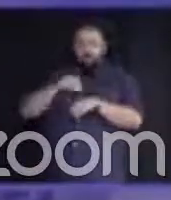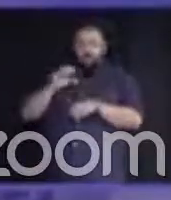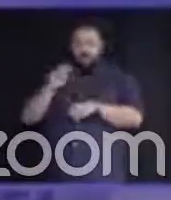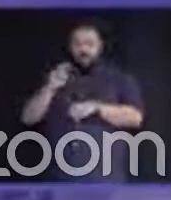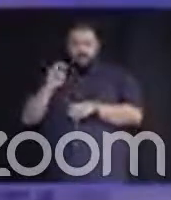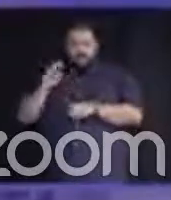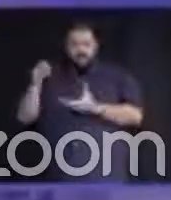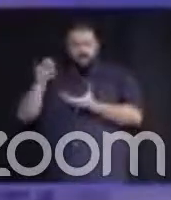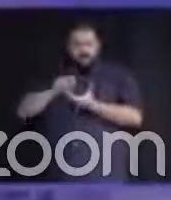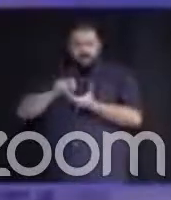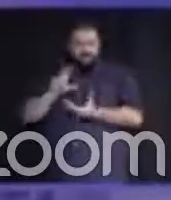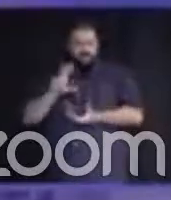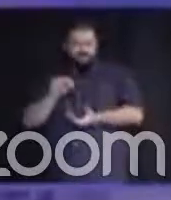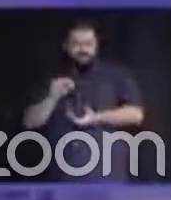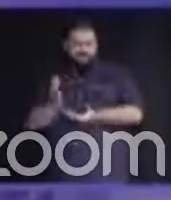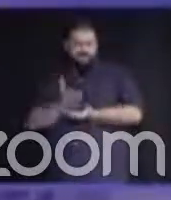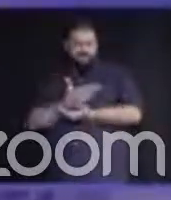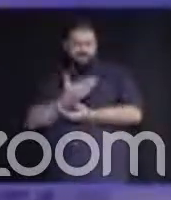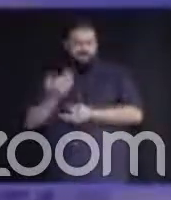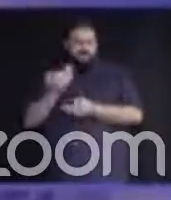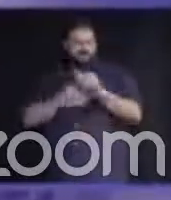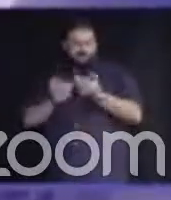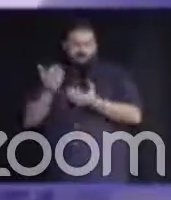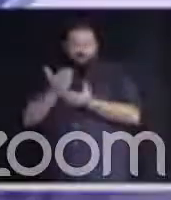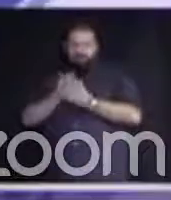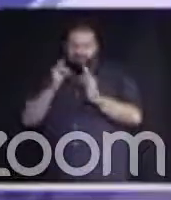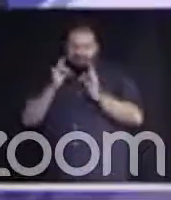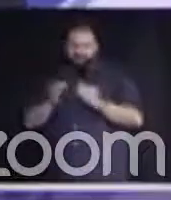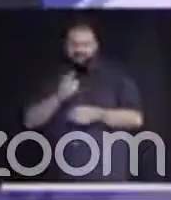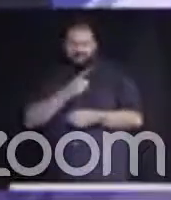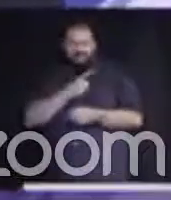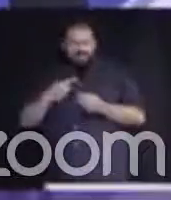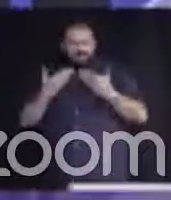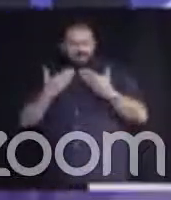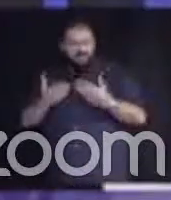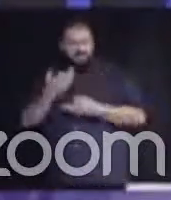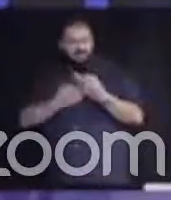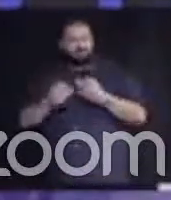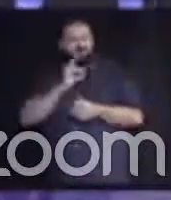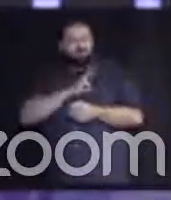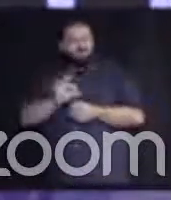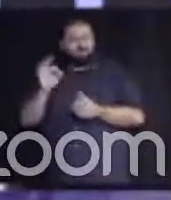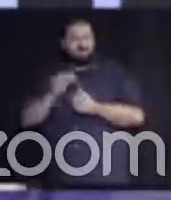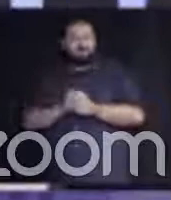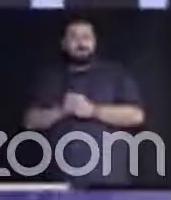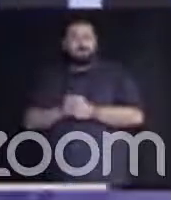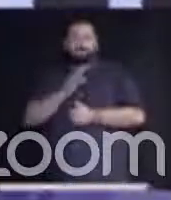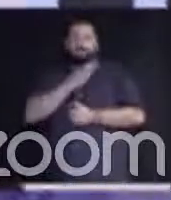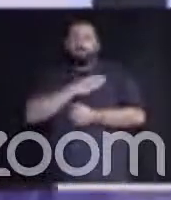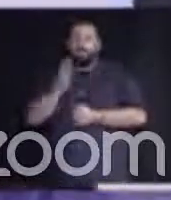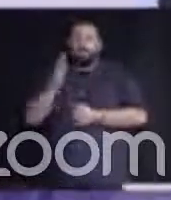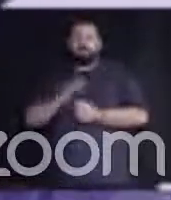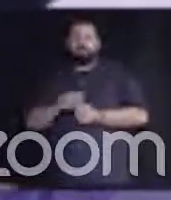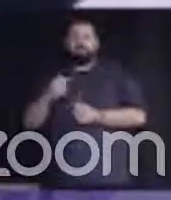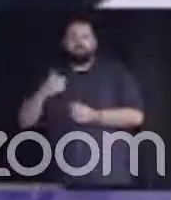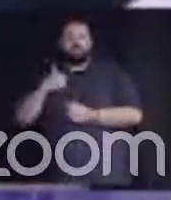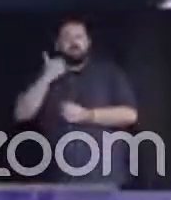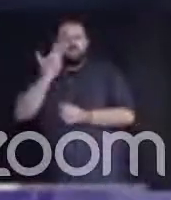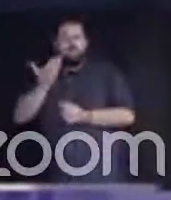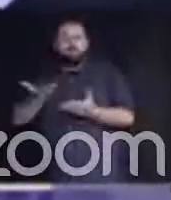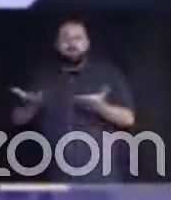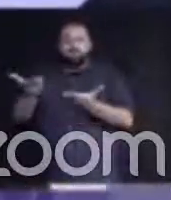grano, preguntándole a la otra persona, que también lo decían recién. Bueno, quiero nada más